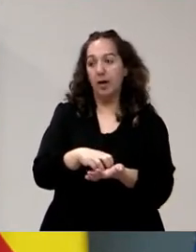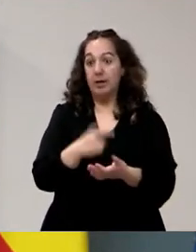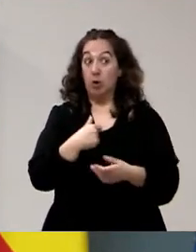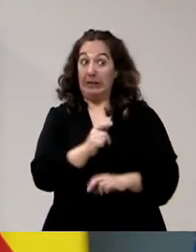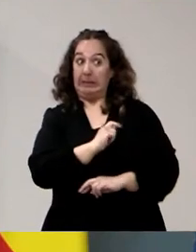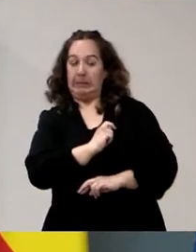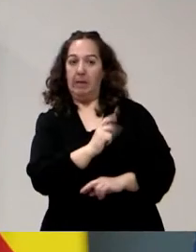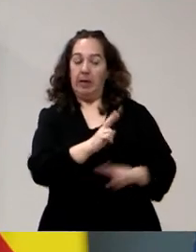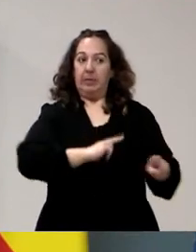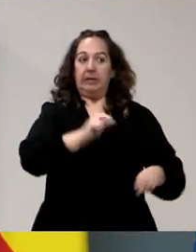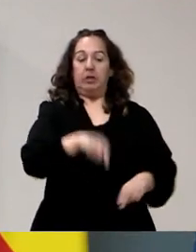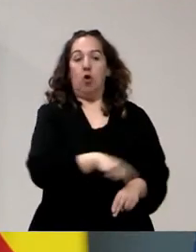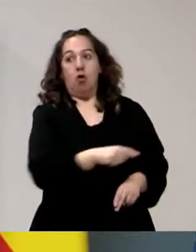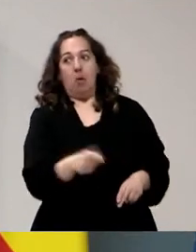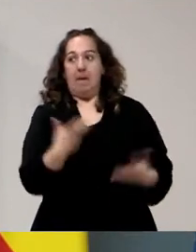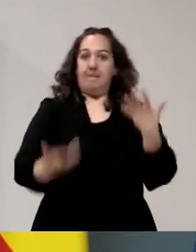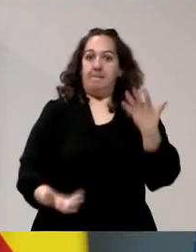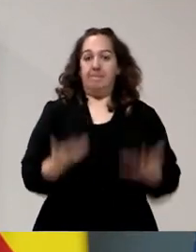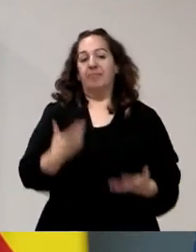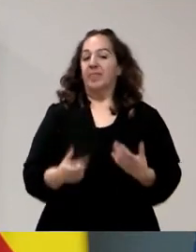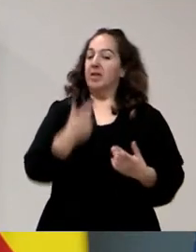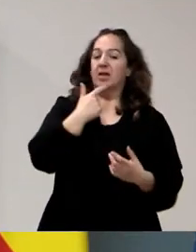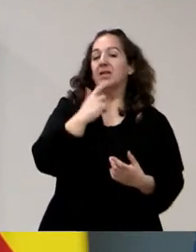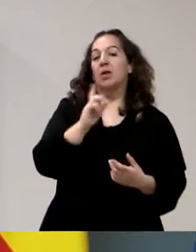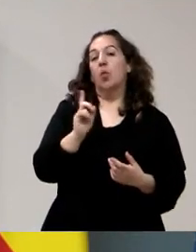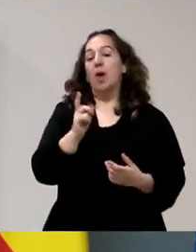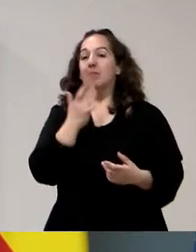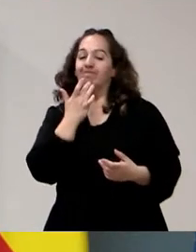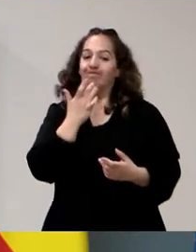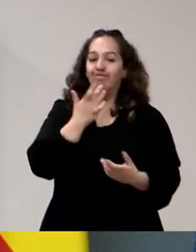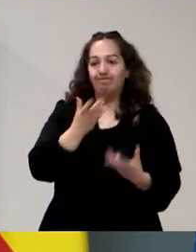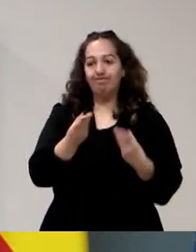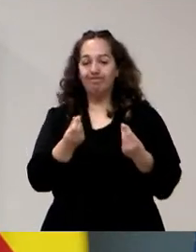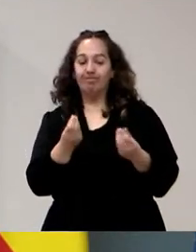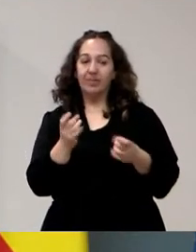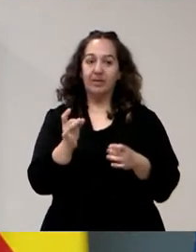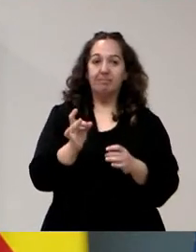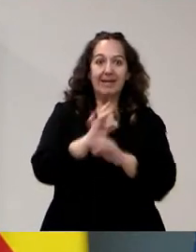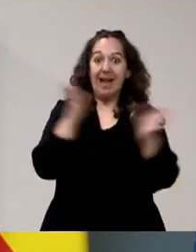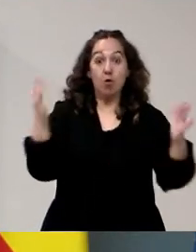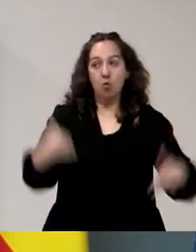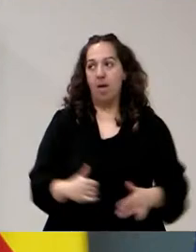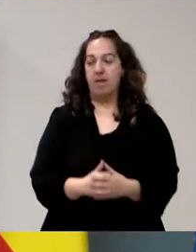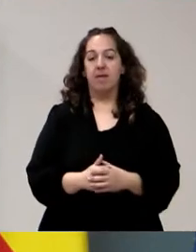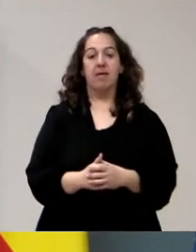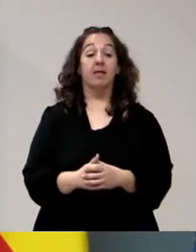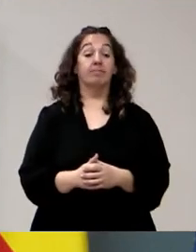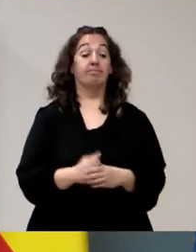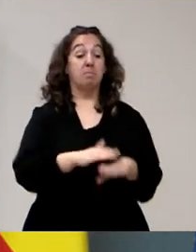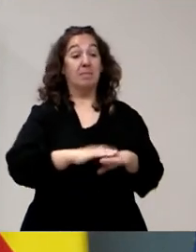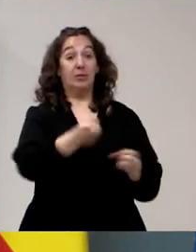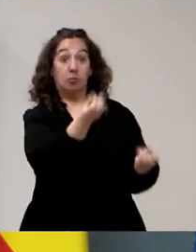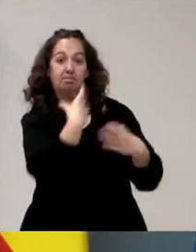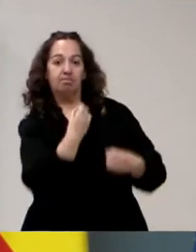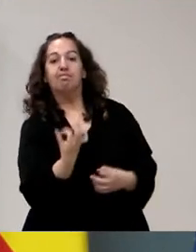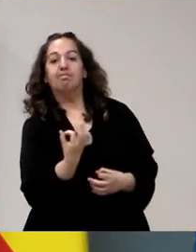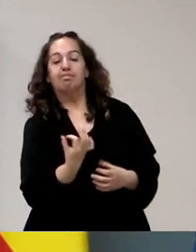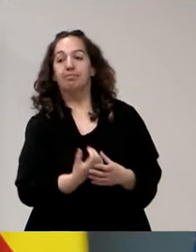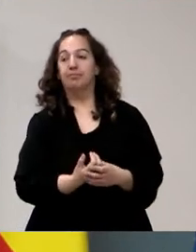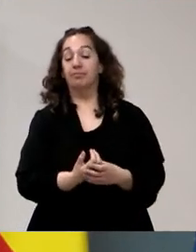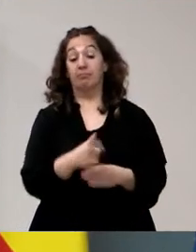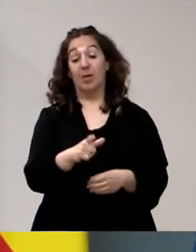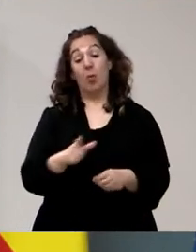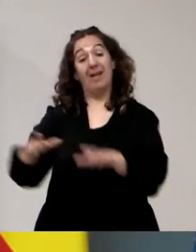esperaba o más que de incertidumbre diría que de indefinición ministro me traslada que esa